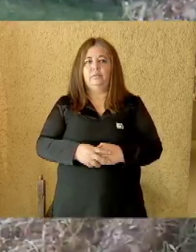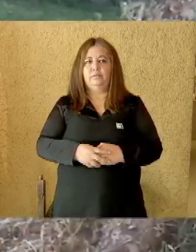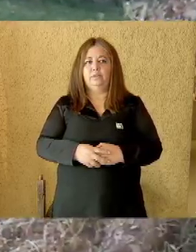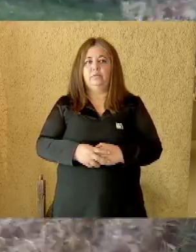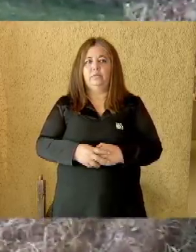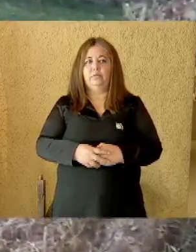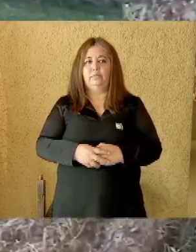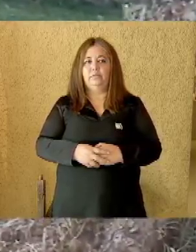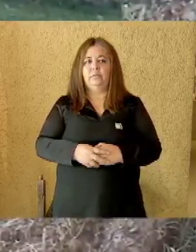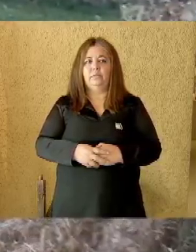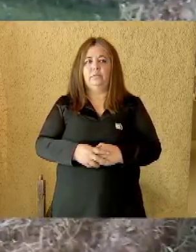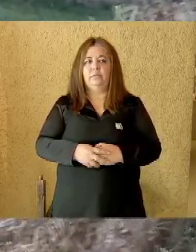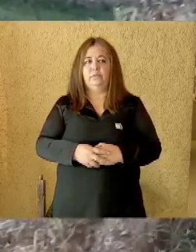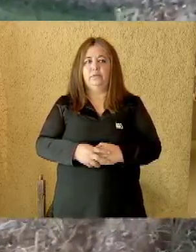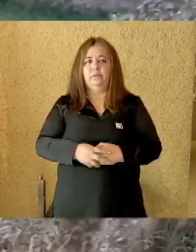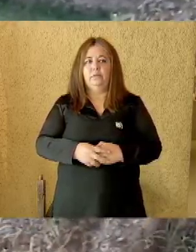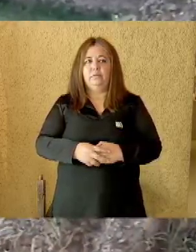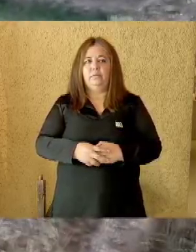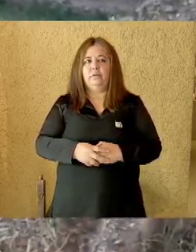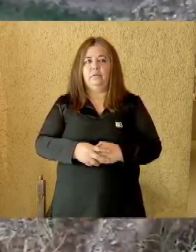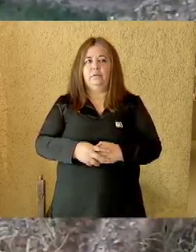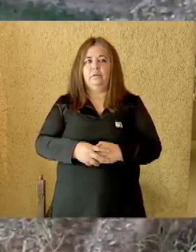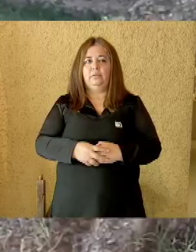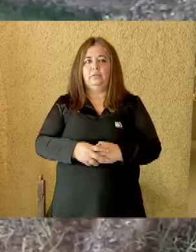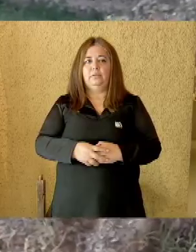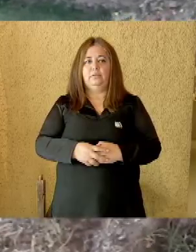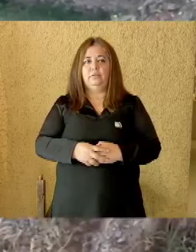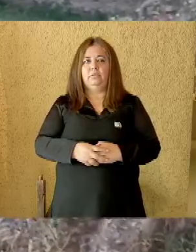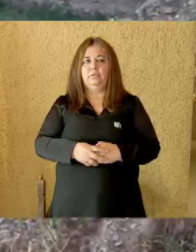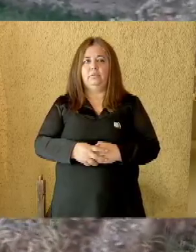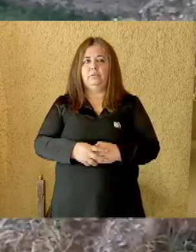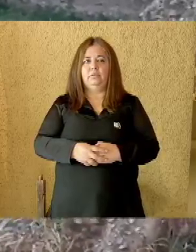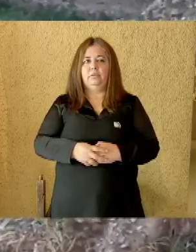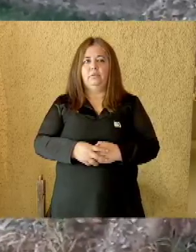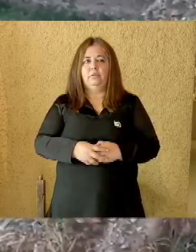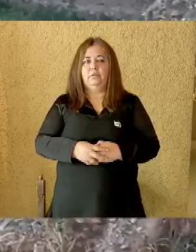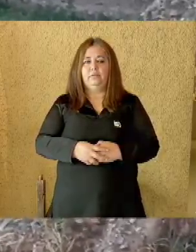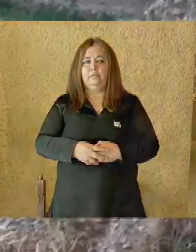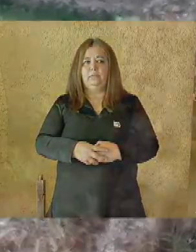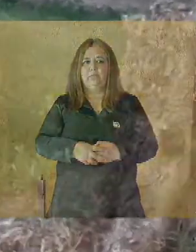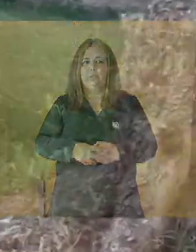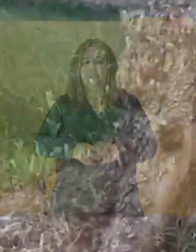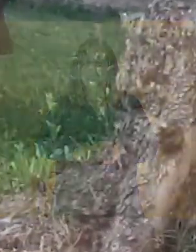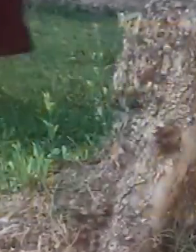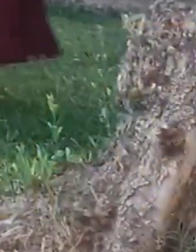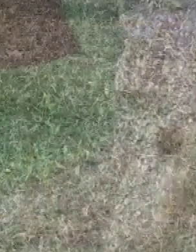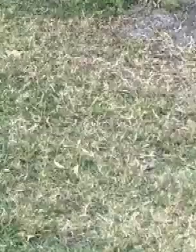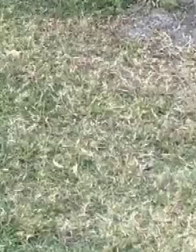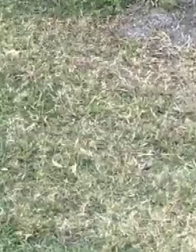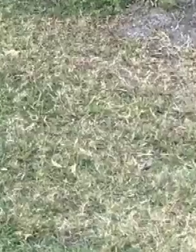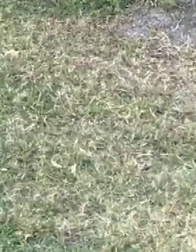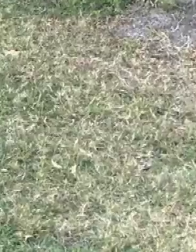estirpe bien noble, tómeselo de a poquito, para que al final